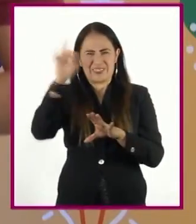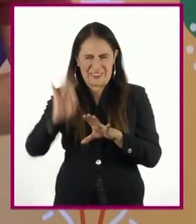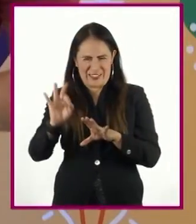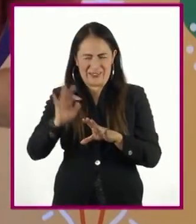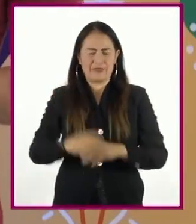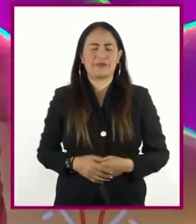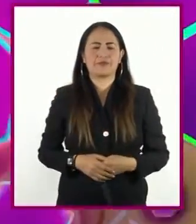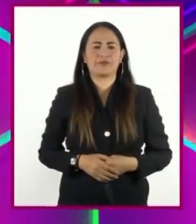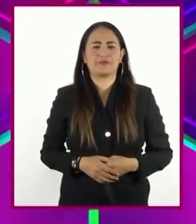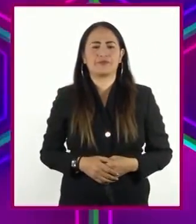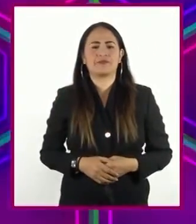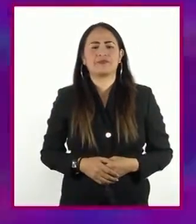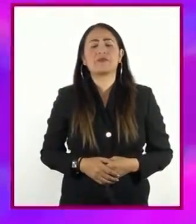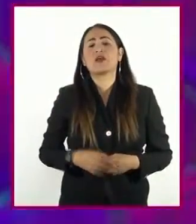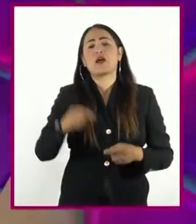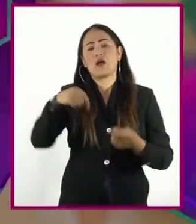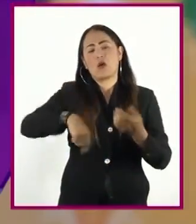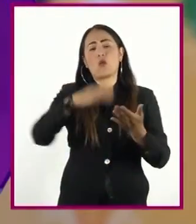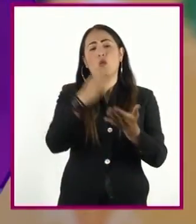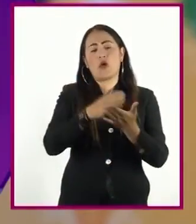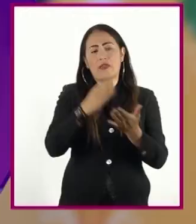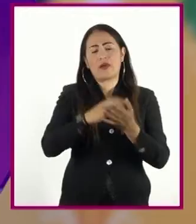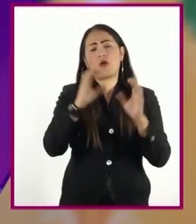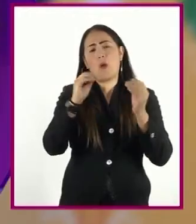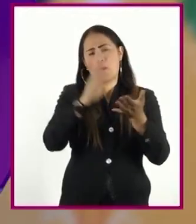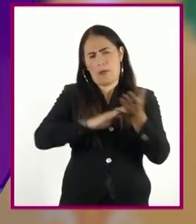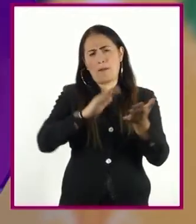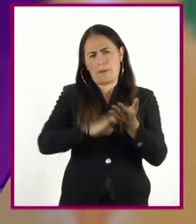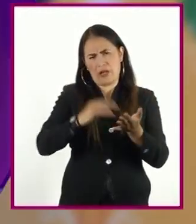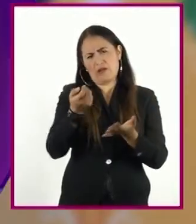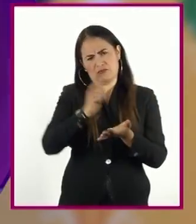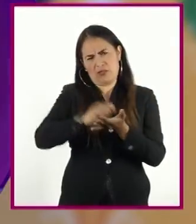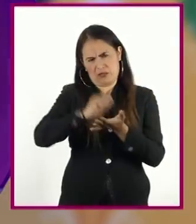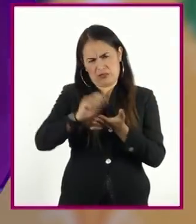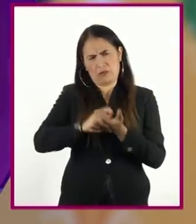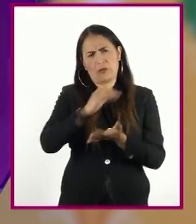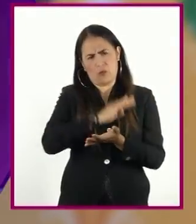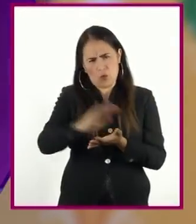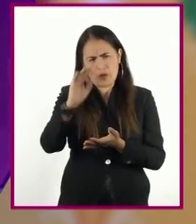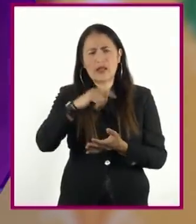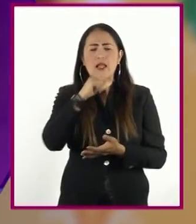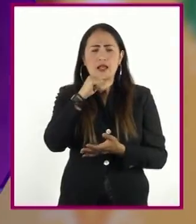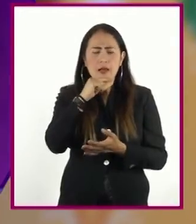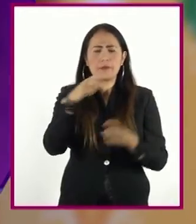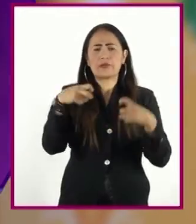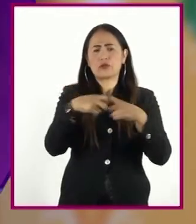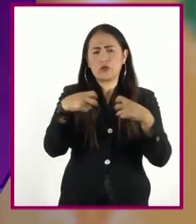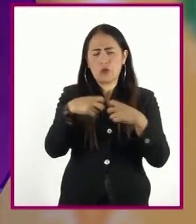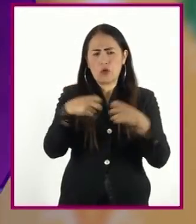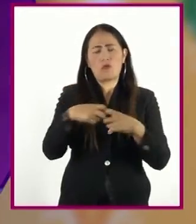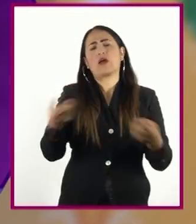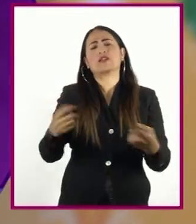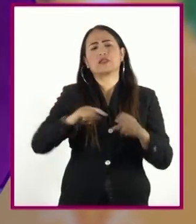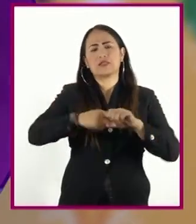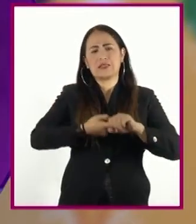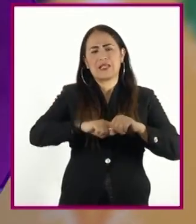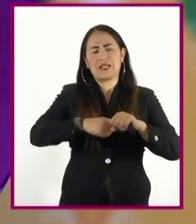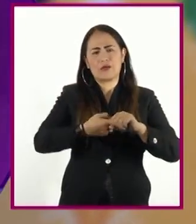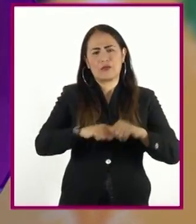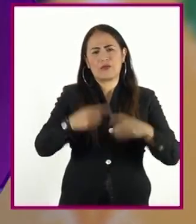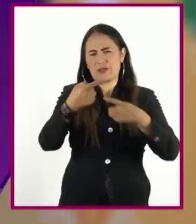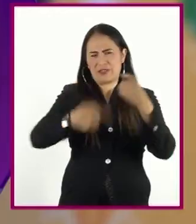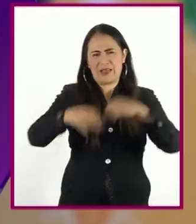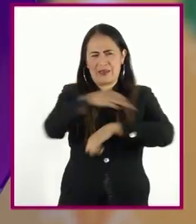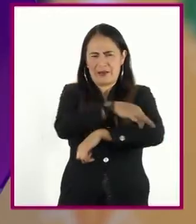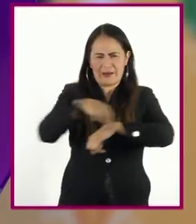esta sesión necesitarán cuaderno o papel para tomar notas, lápiz, goma, sacapuntas y juego